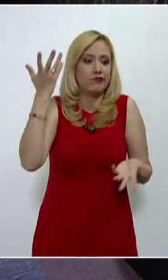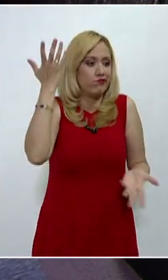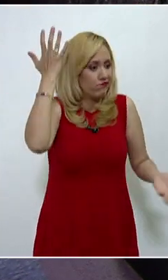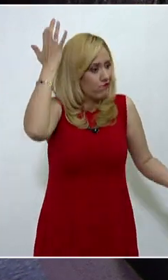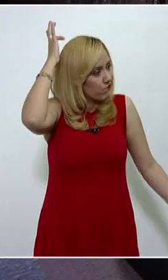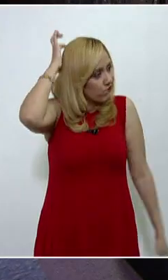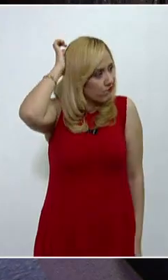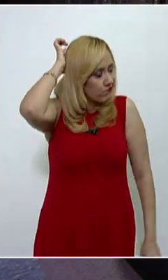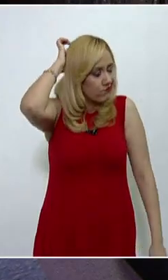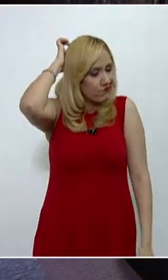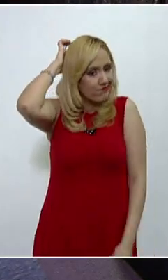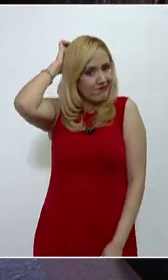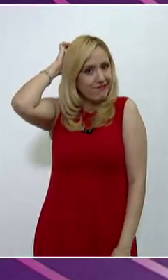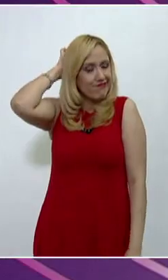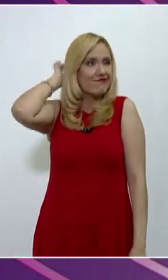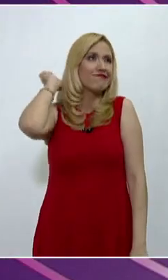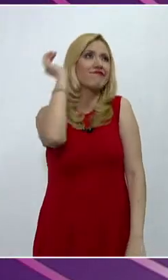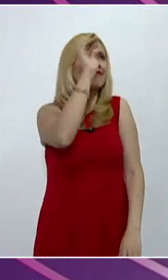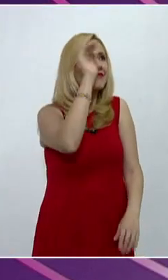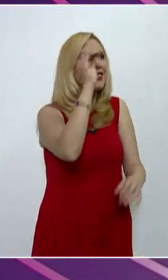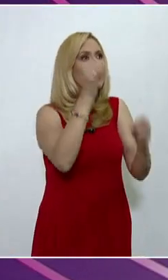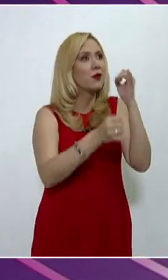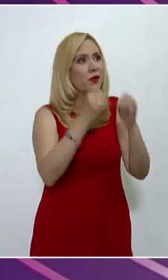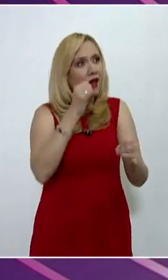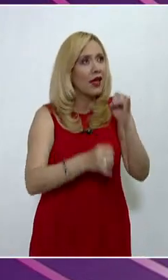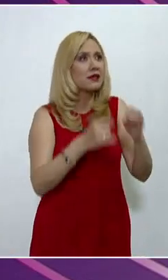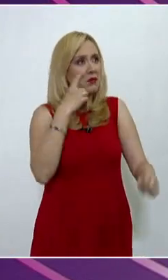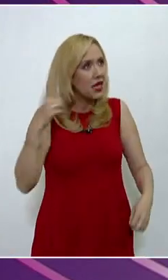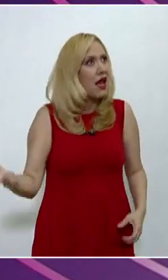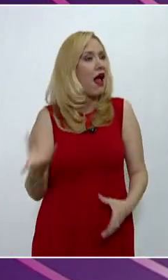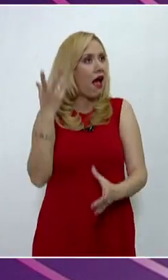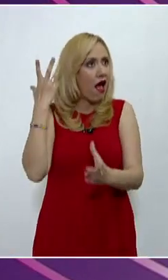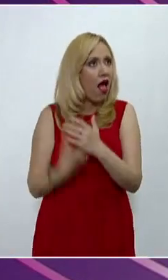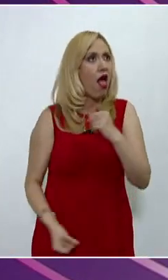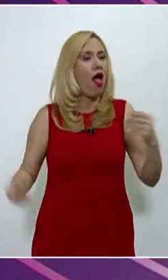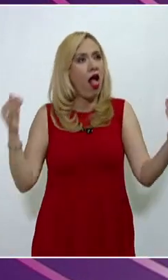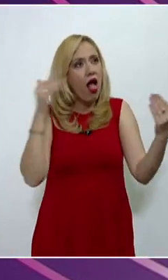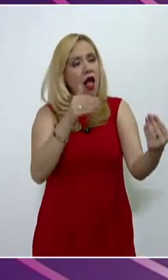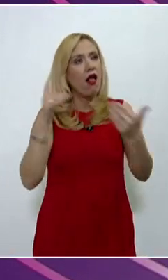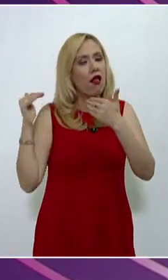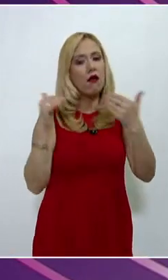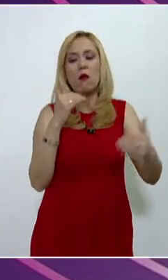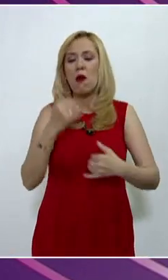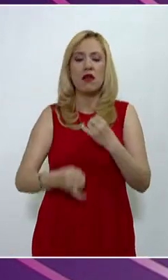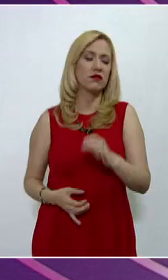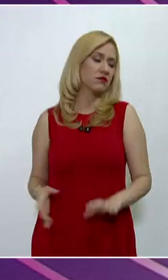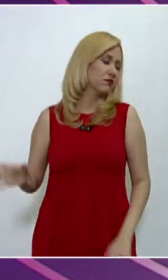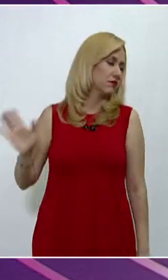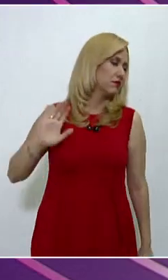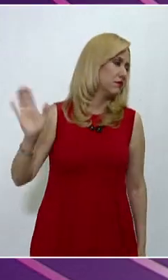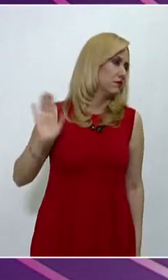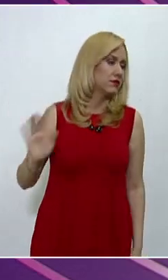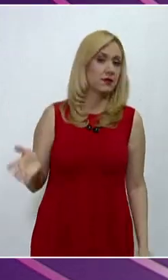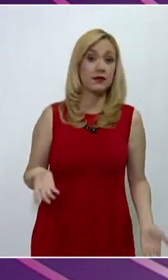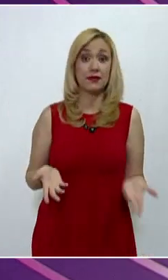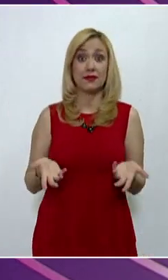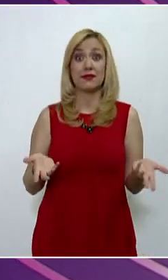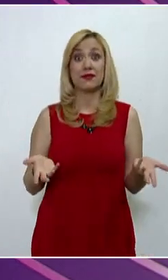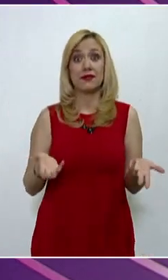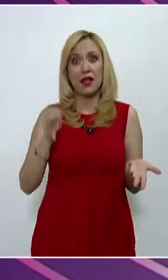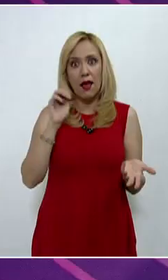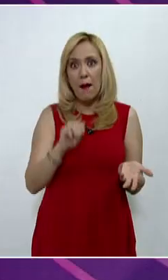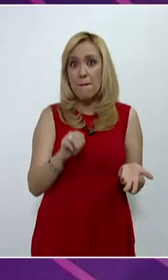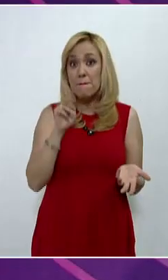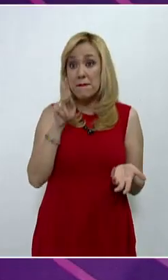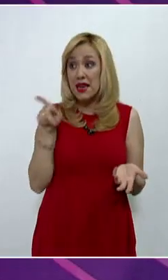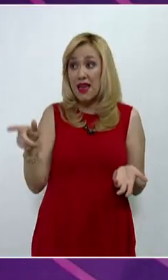difícilmente logra convencer al juez de que la persona se va a escapar. Entonces también es un tema de operatividad. El Ministerio Público tiene que convencer al